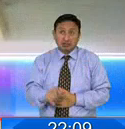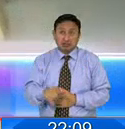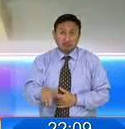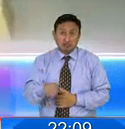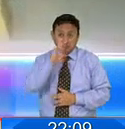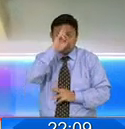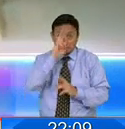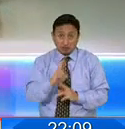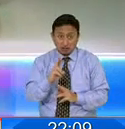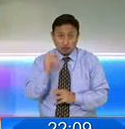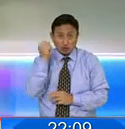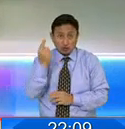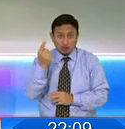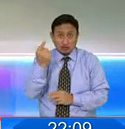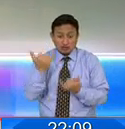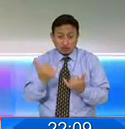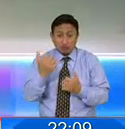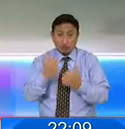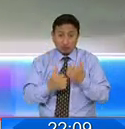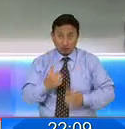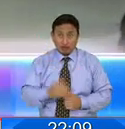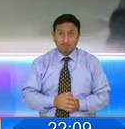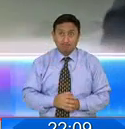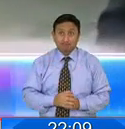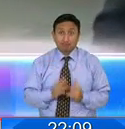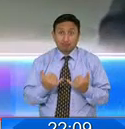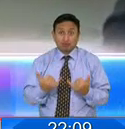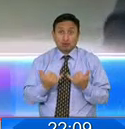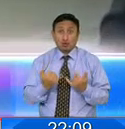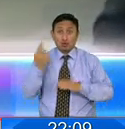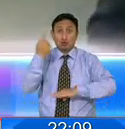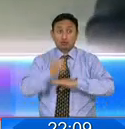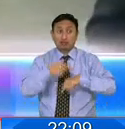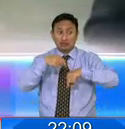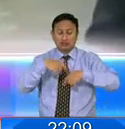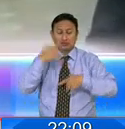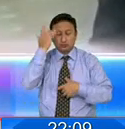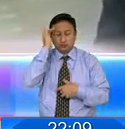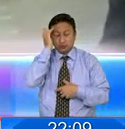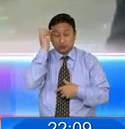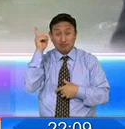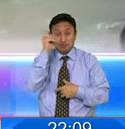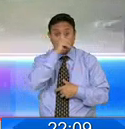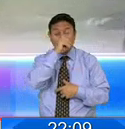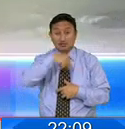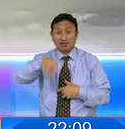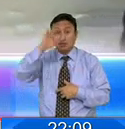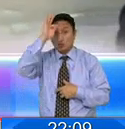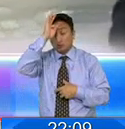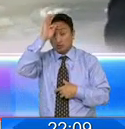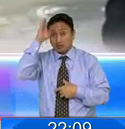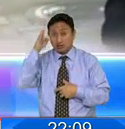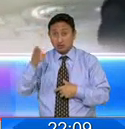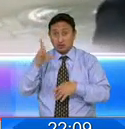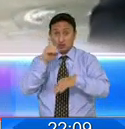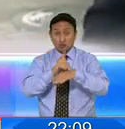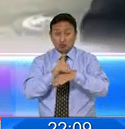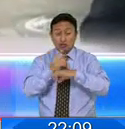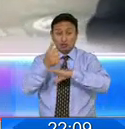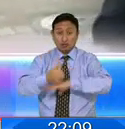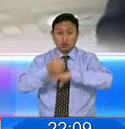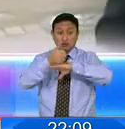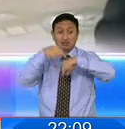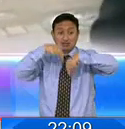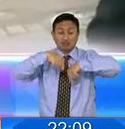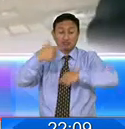tomado conciencia de lo que está pasando. Hoy ha sido un día muy ajetreado para el personal de salud, para el gobernador y